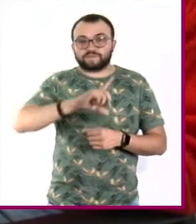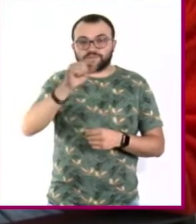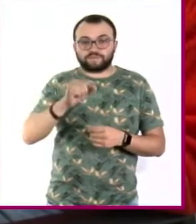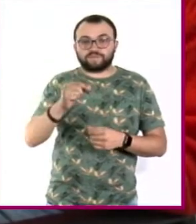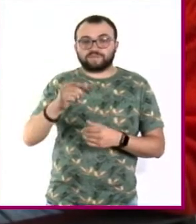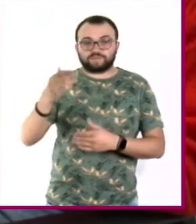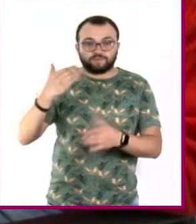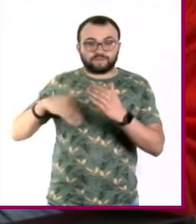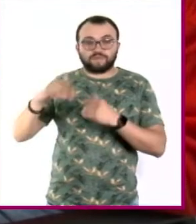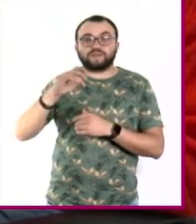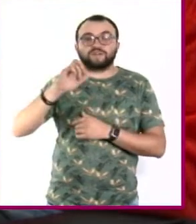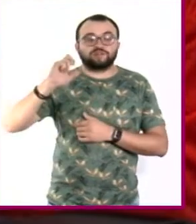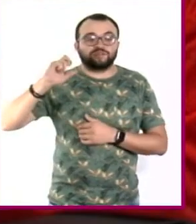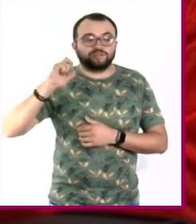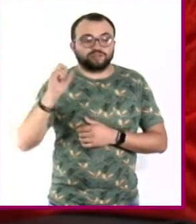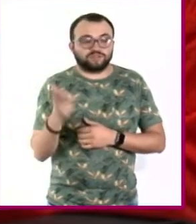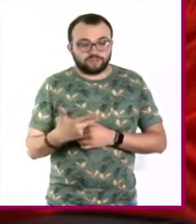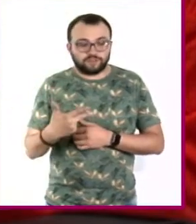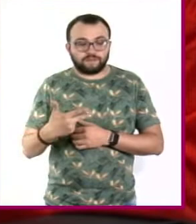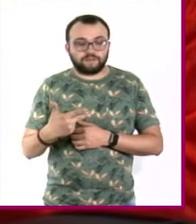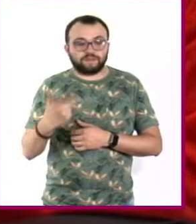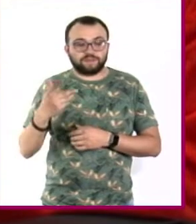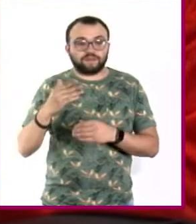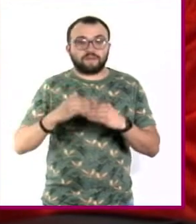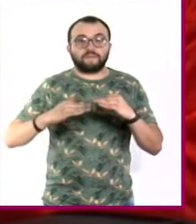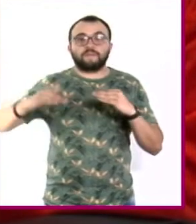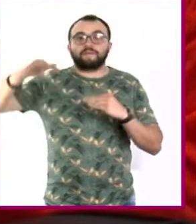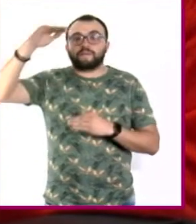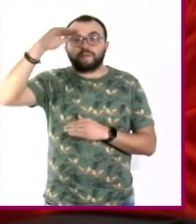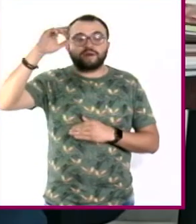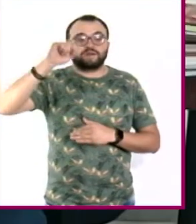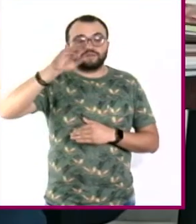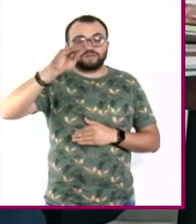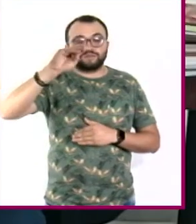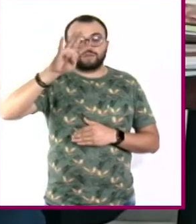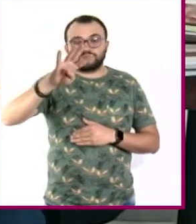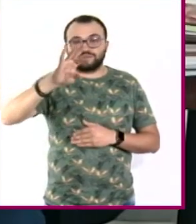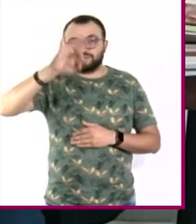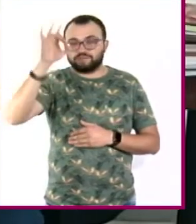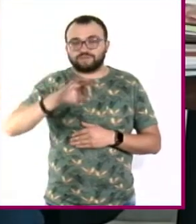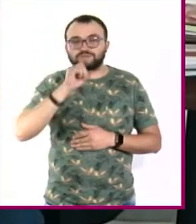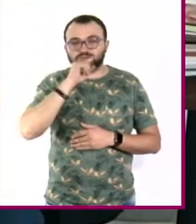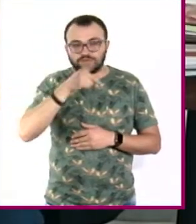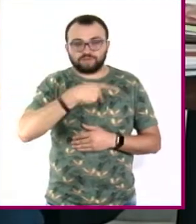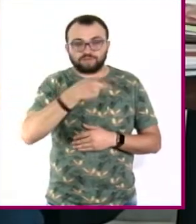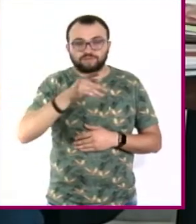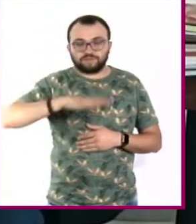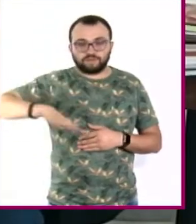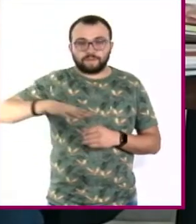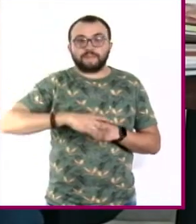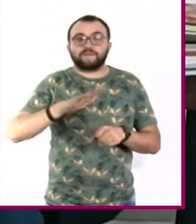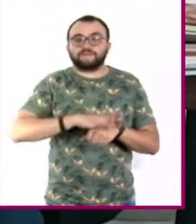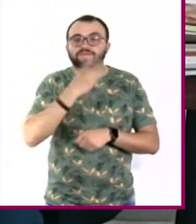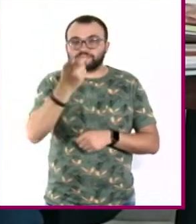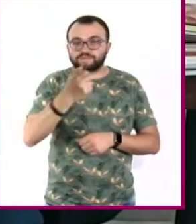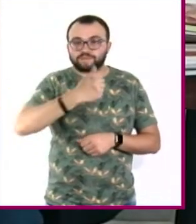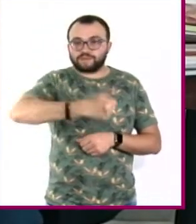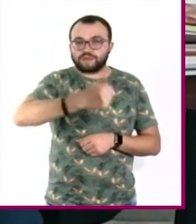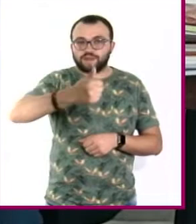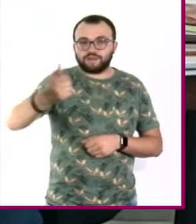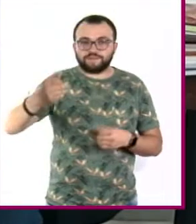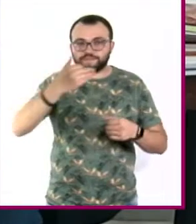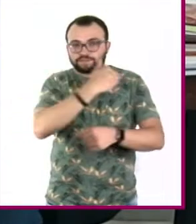que aumentó al 94% en cuanto a pobreza. Por eso, a cada familia le cuesta mucho comprar